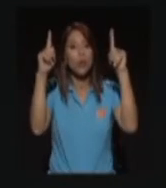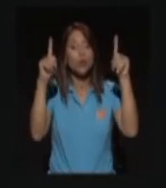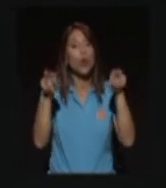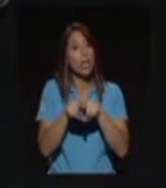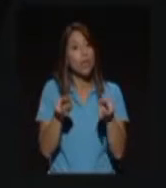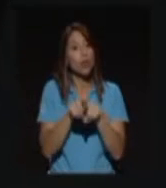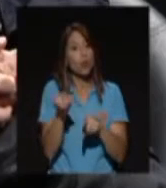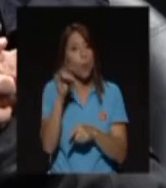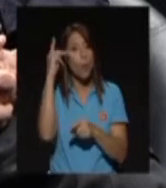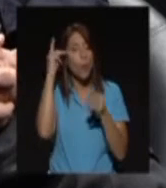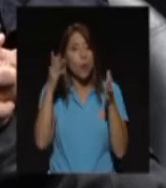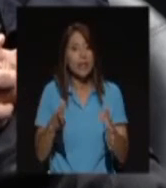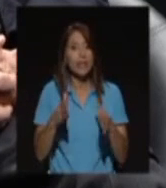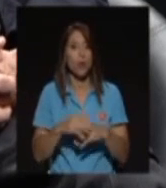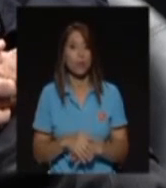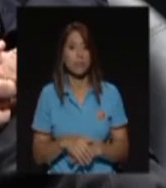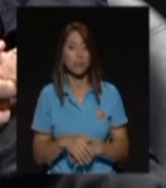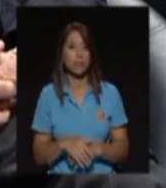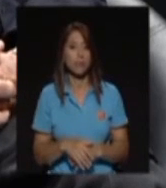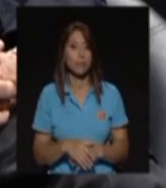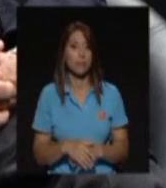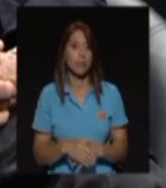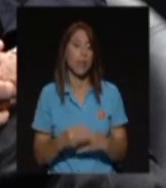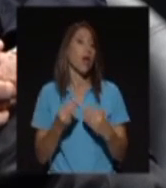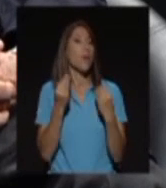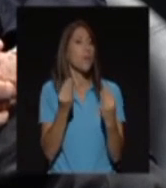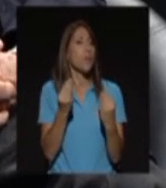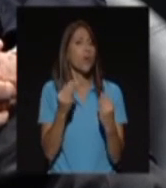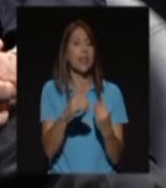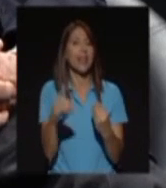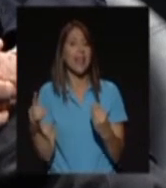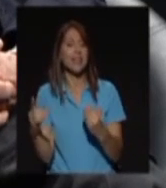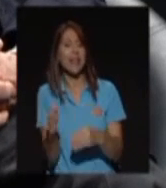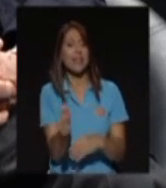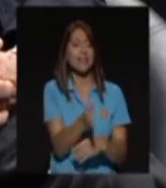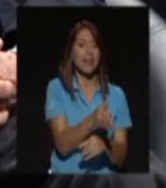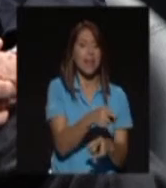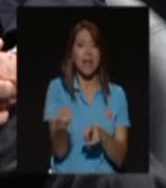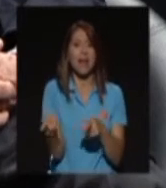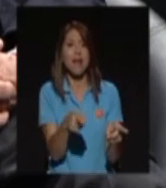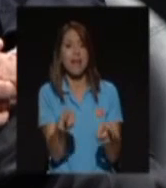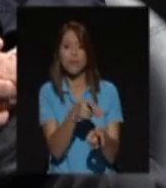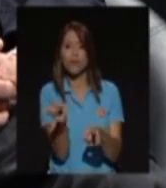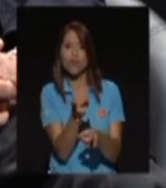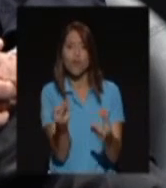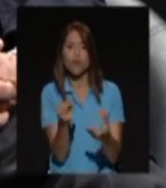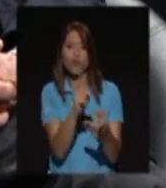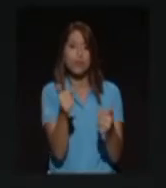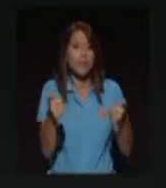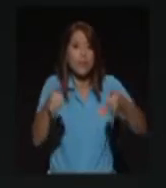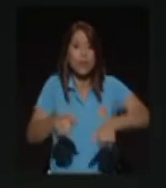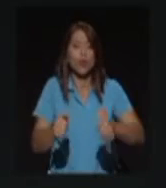incluso como político, de alguna manera muy de derecha, no de acuerdo con el comercio